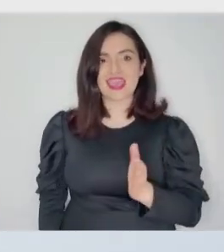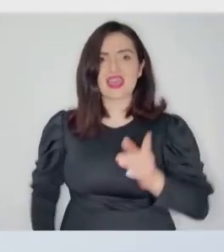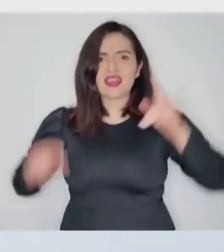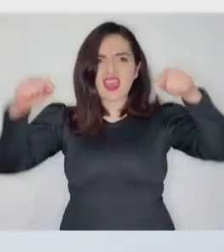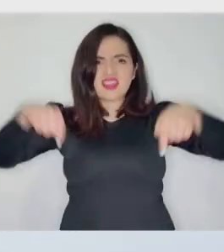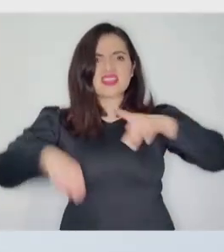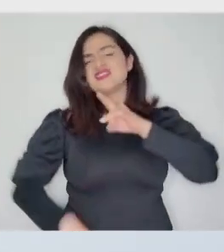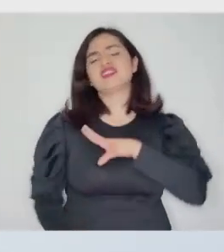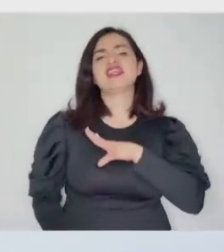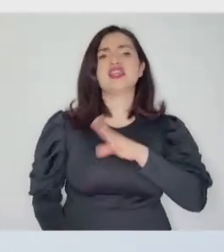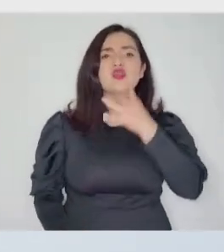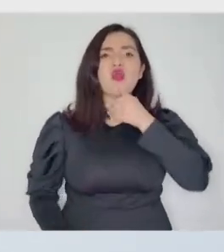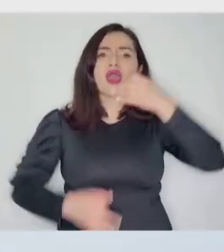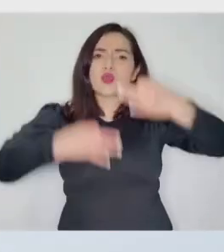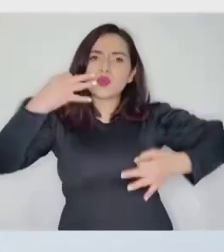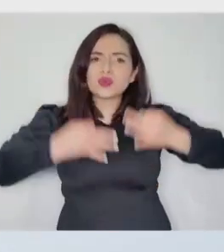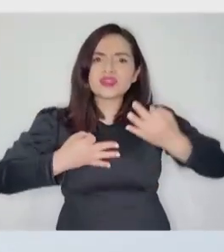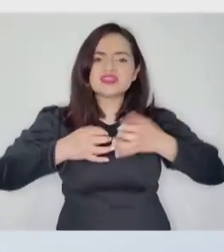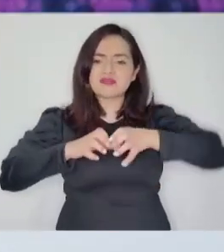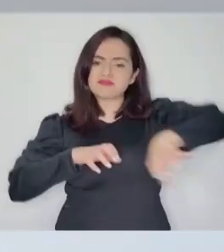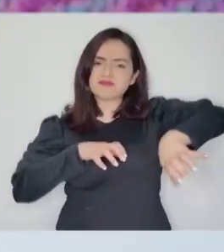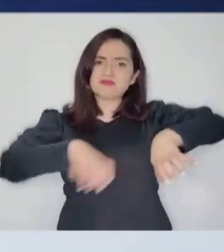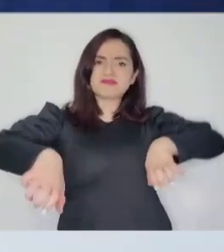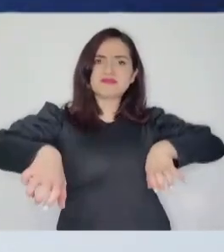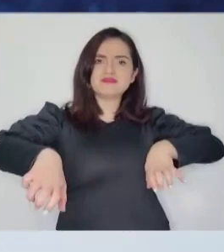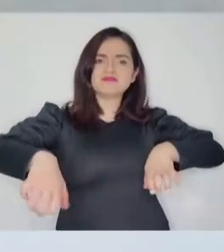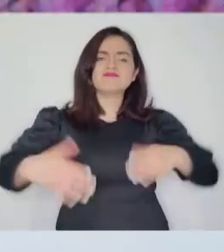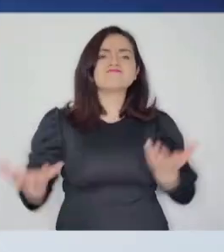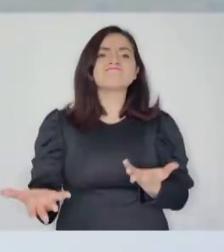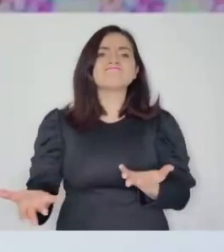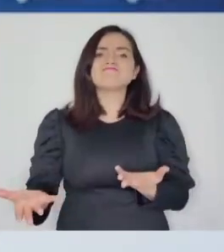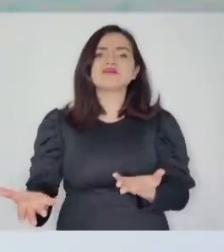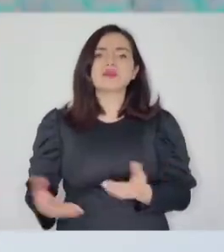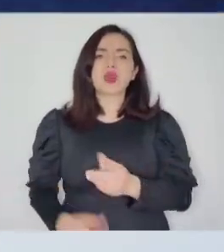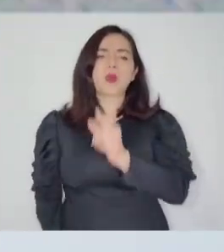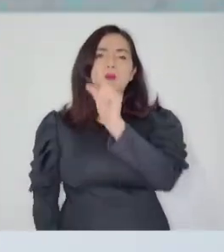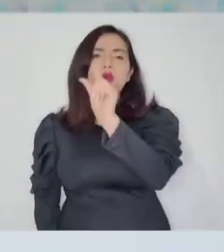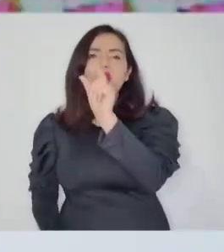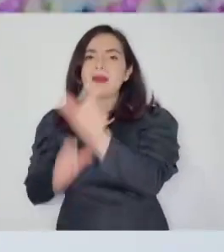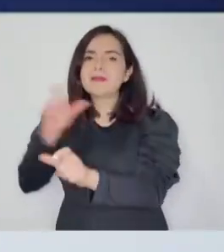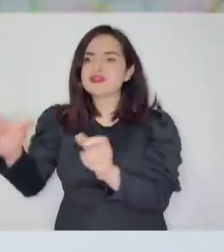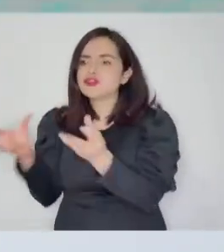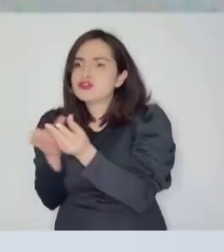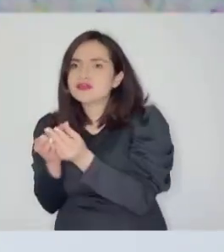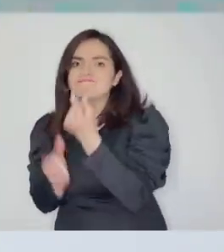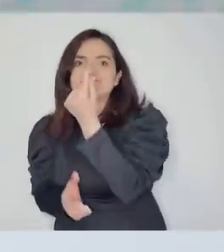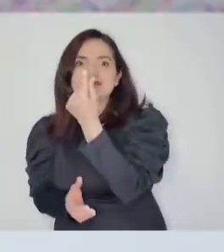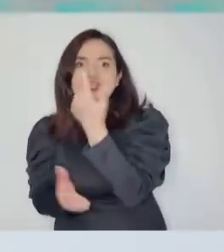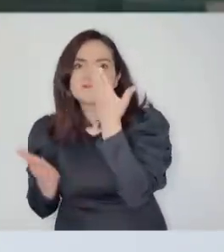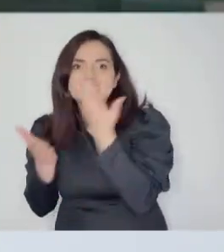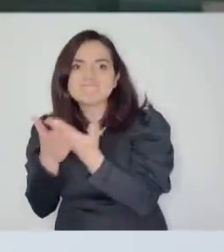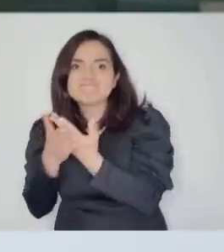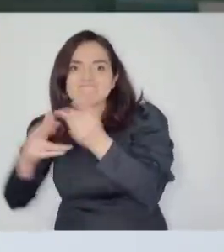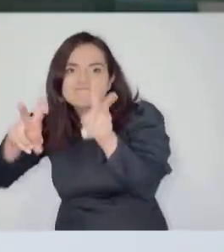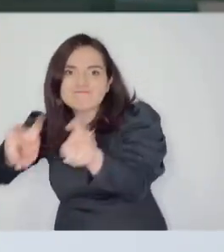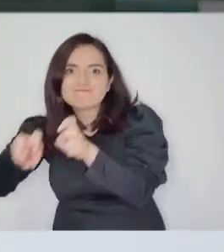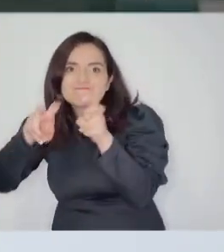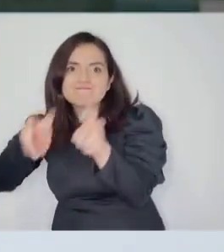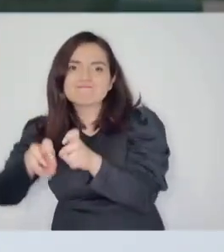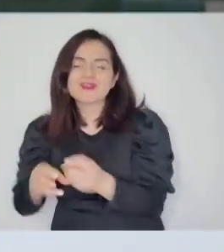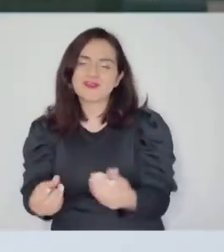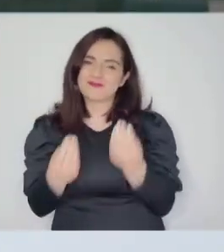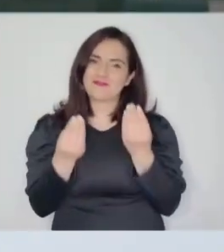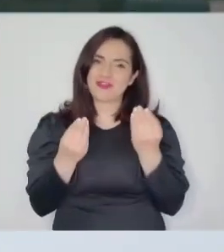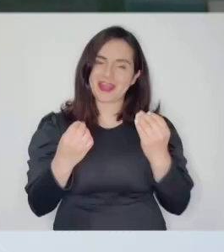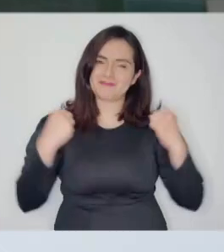este Chile injusto y dividido que nos han entregado es por la ambición de unos pocos que no ha parado. Bendito sea